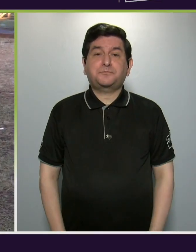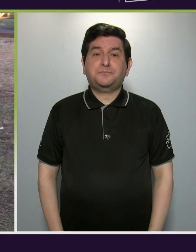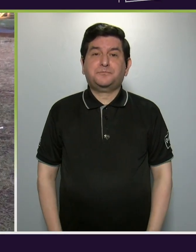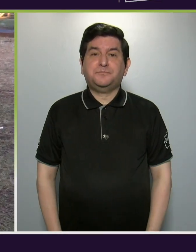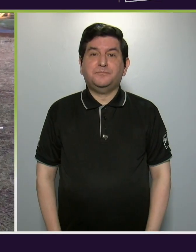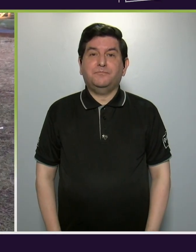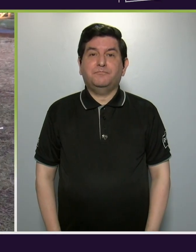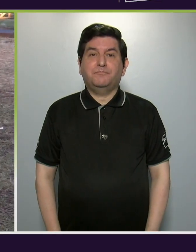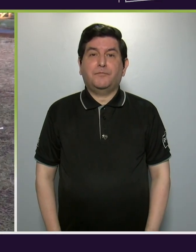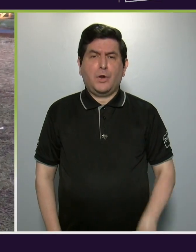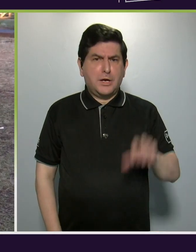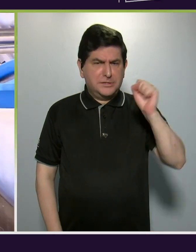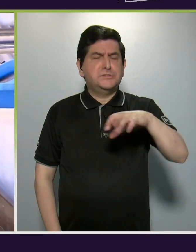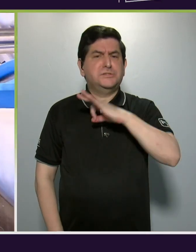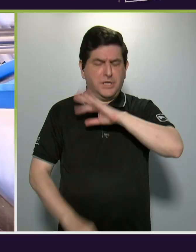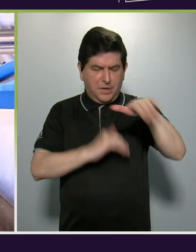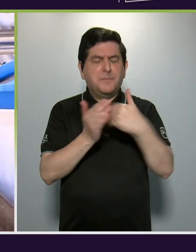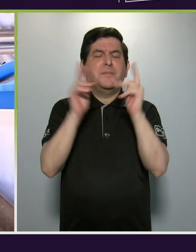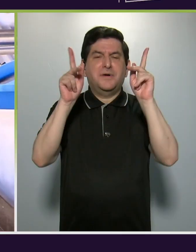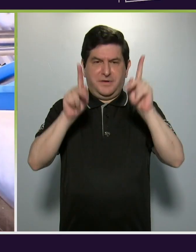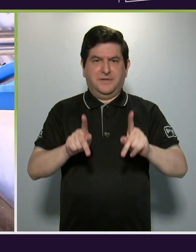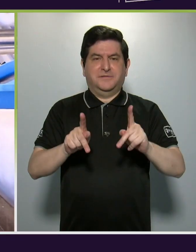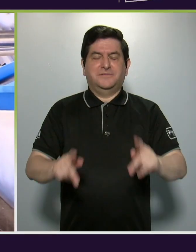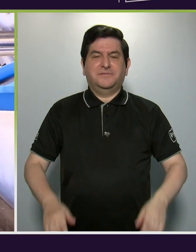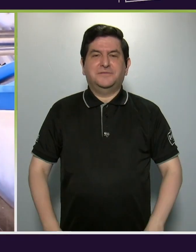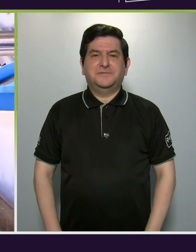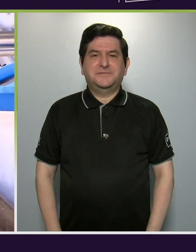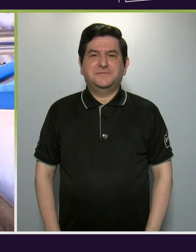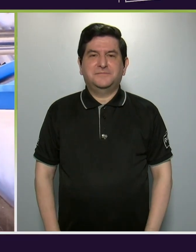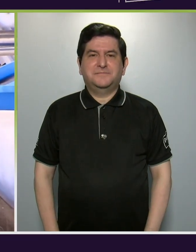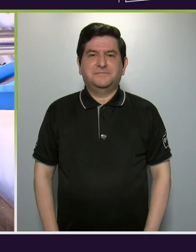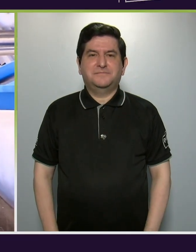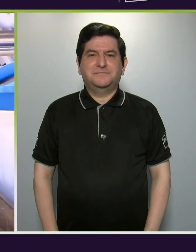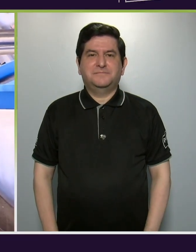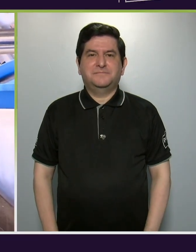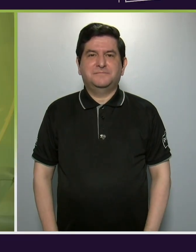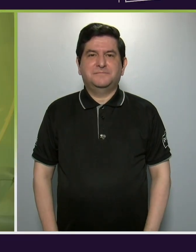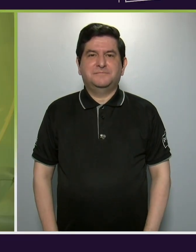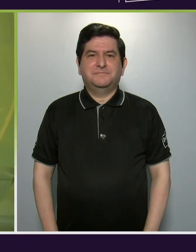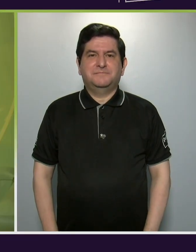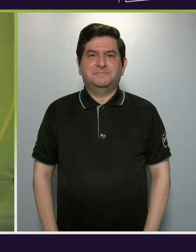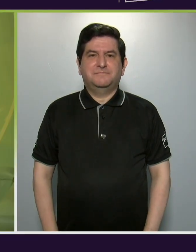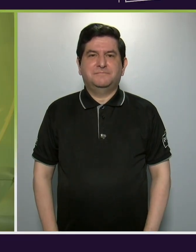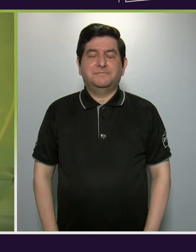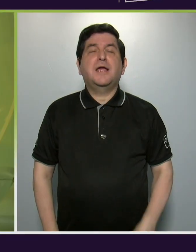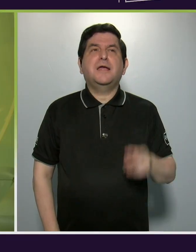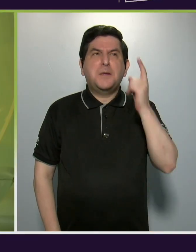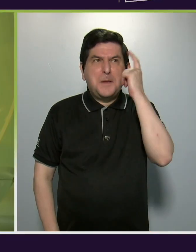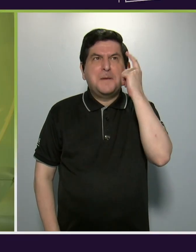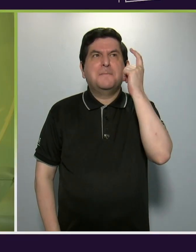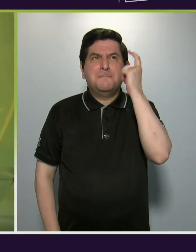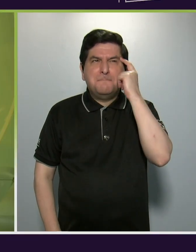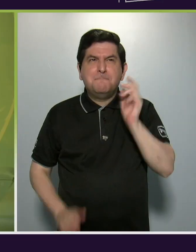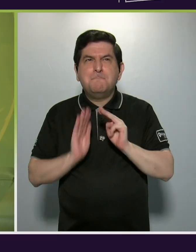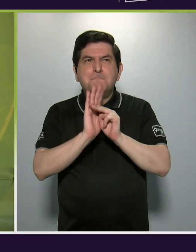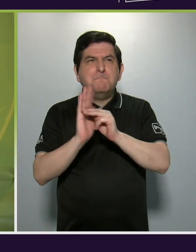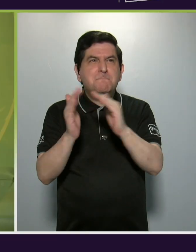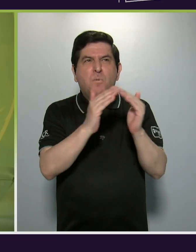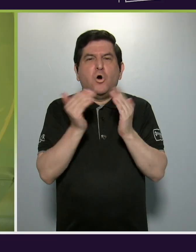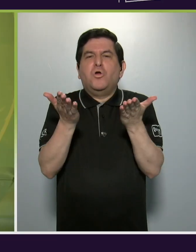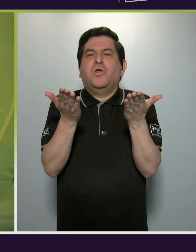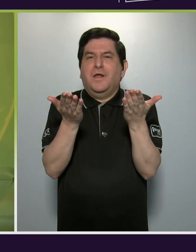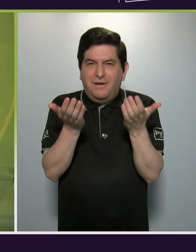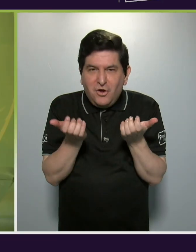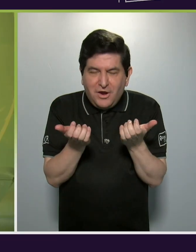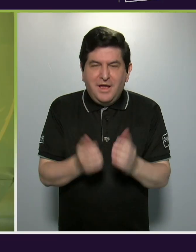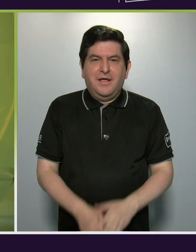sin duda es un beneficio para todas las personas y también nos toca pensar en cuál es el modelo de comunidades que queremos